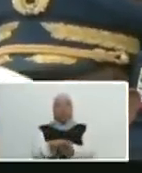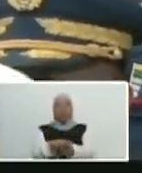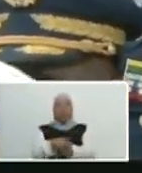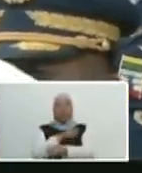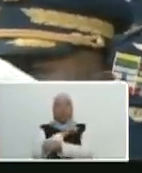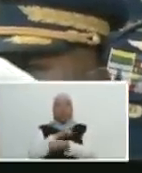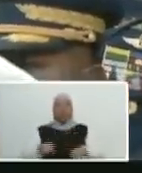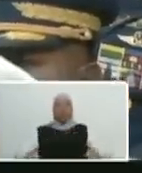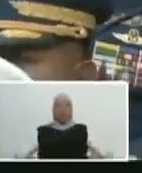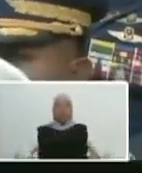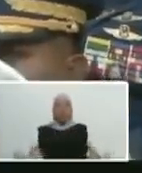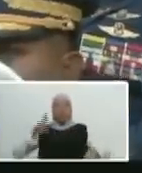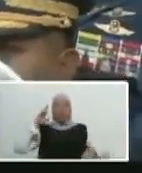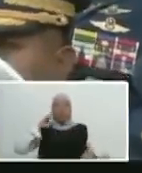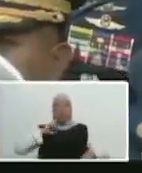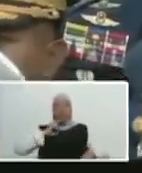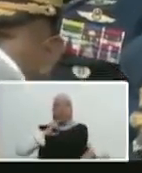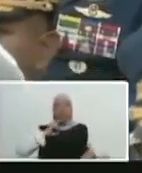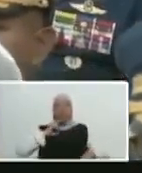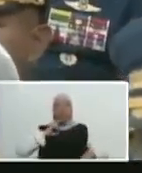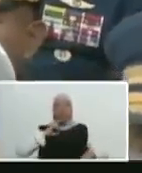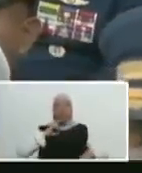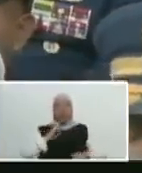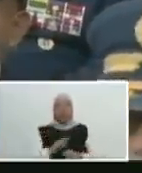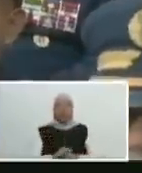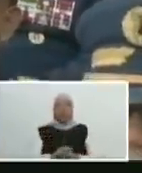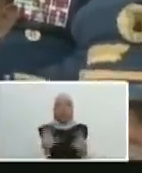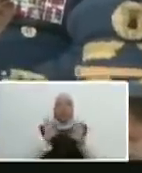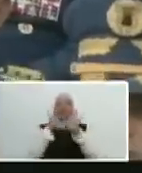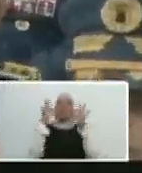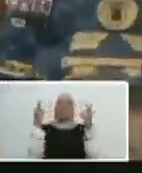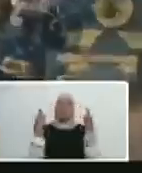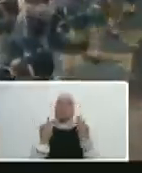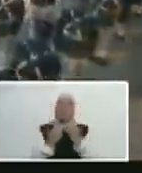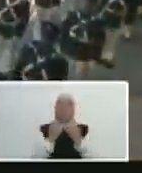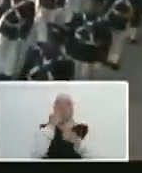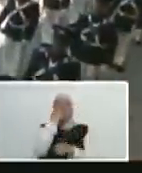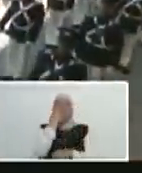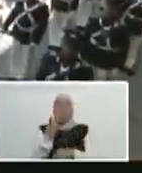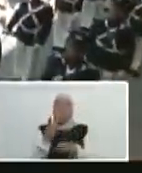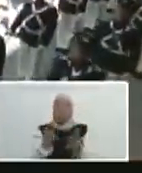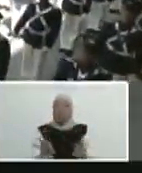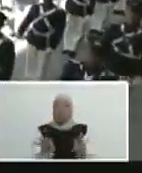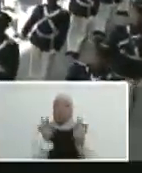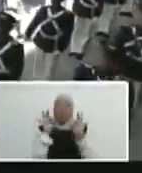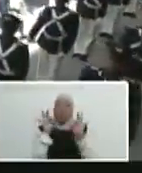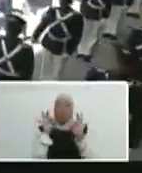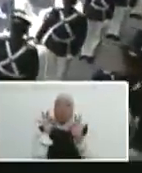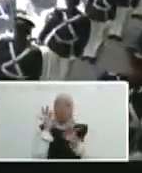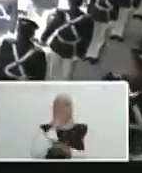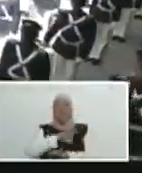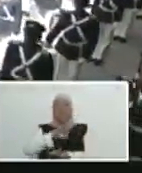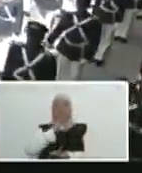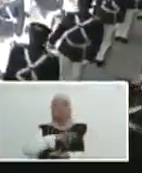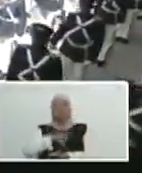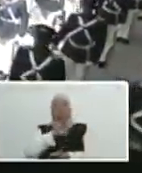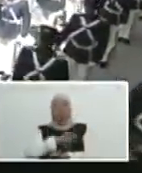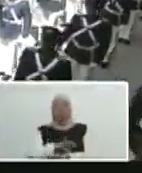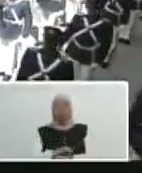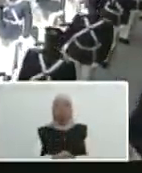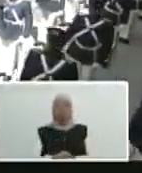Fuerza Armada Nacional Bolivariana, familiares, invitados especiales, señoras y